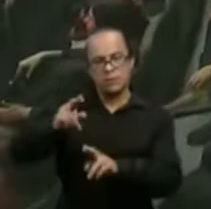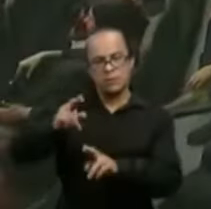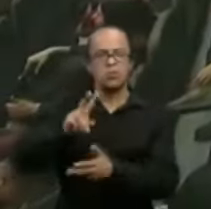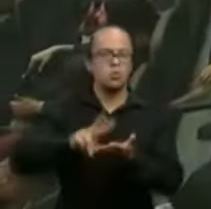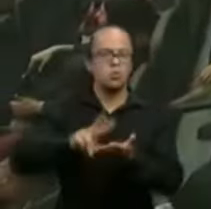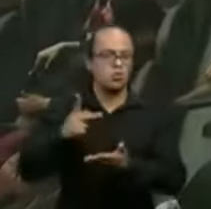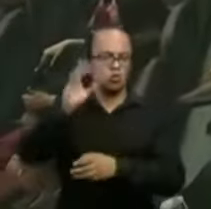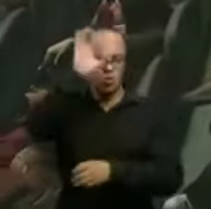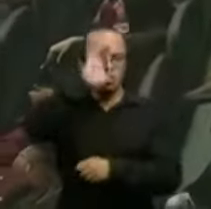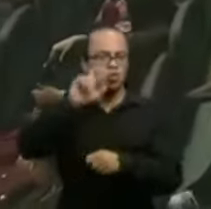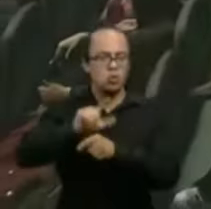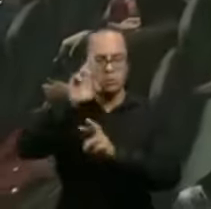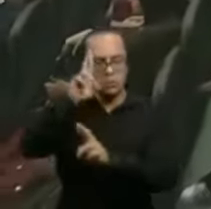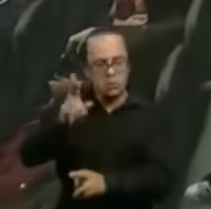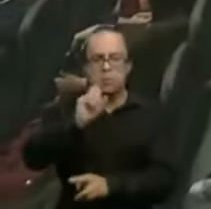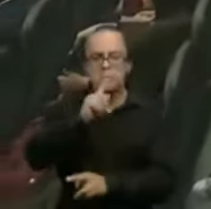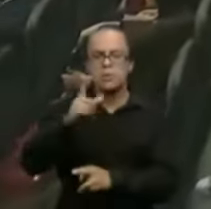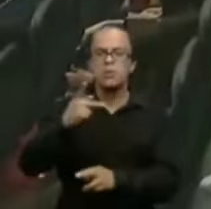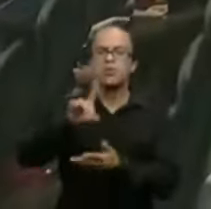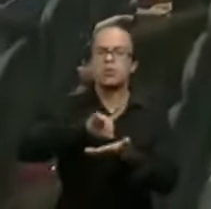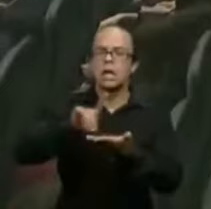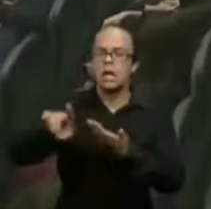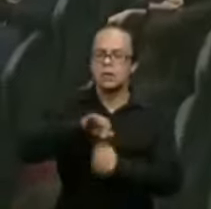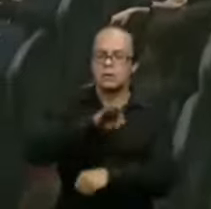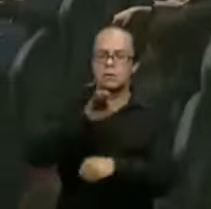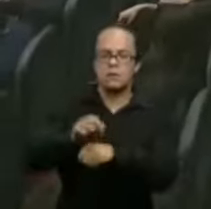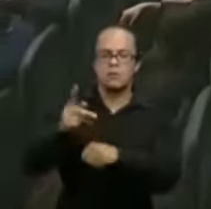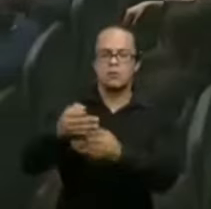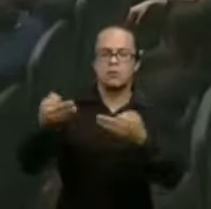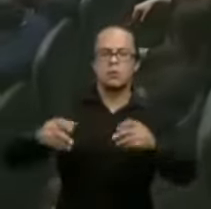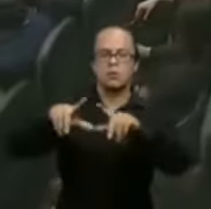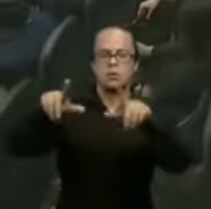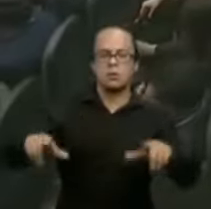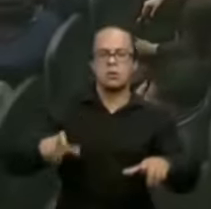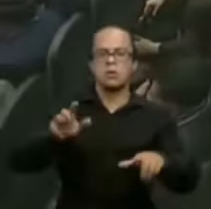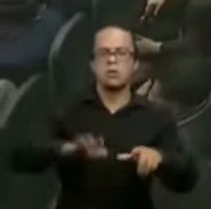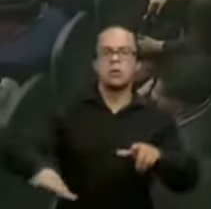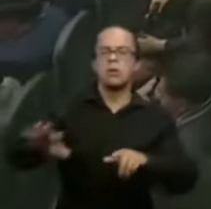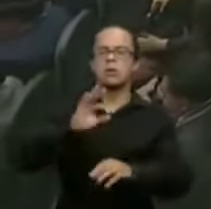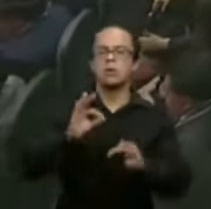cultura, reivindicando sus derechos territoriales y agrarios.